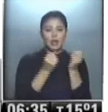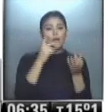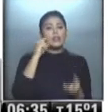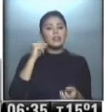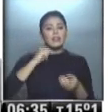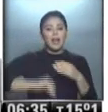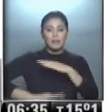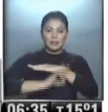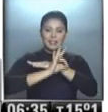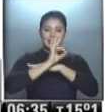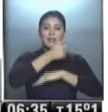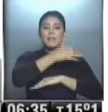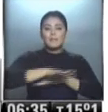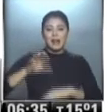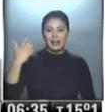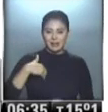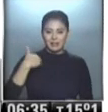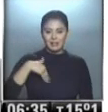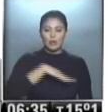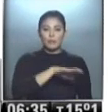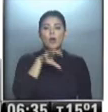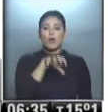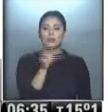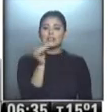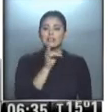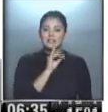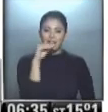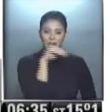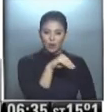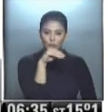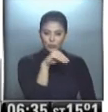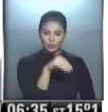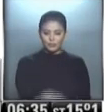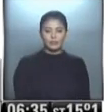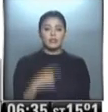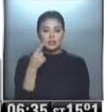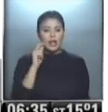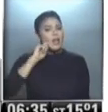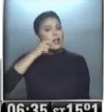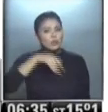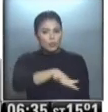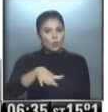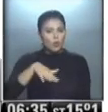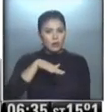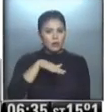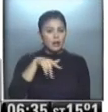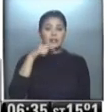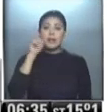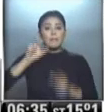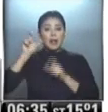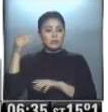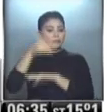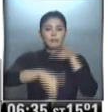en Mar Argentino, Caleta Olivia, Santa Cruz. ¡Ay, Cari, qué lindo lugar que es Caleta Olivia! Vos sabés que van a la playa